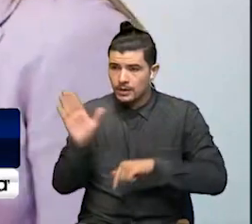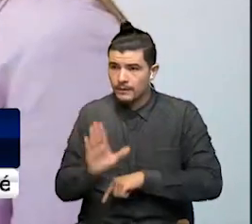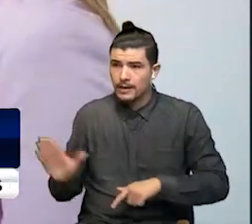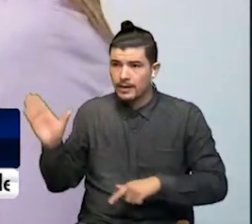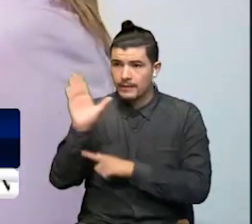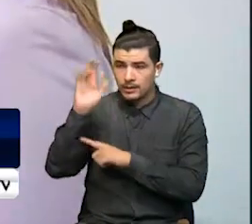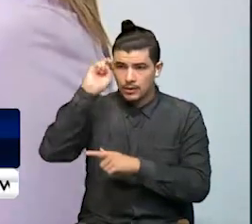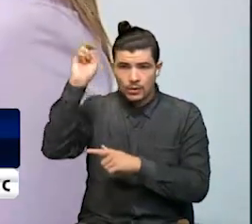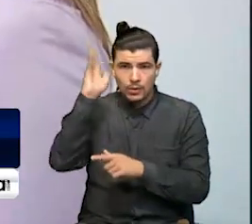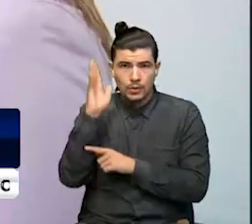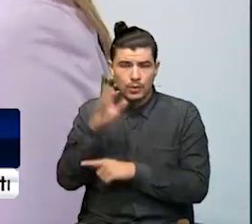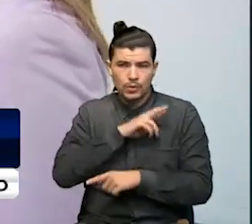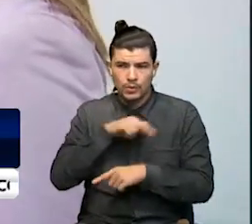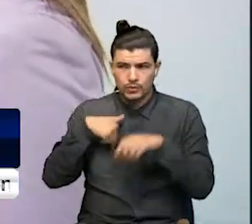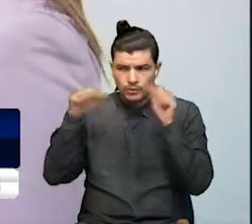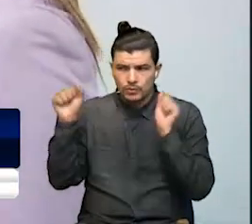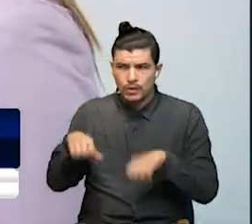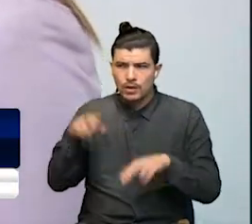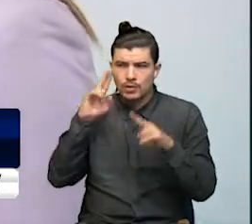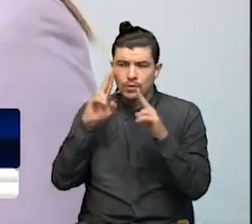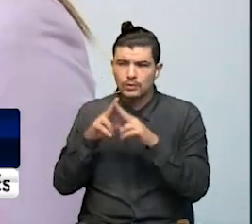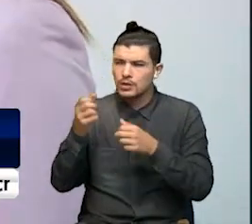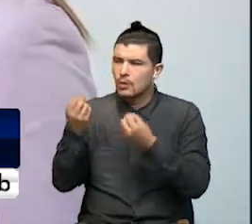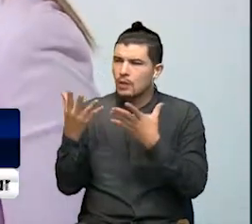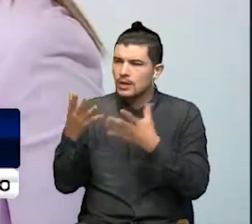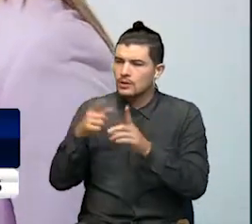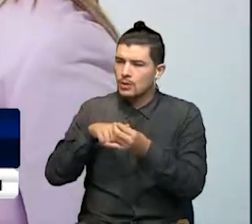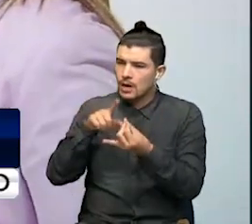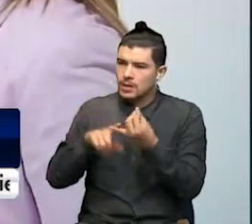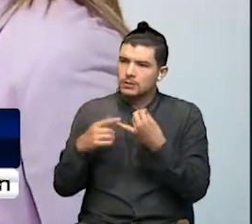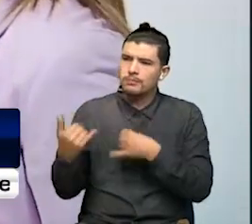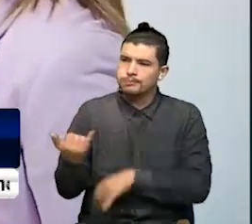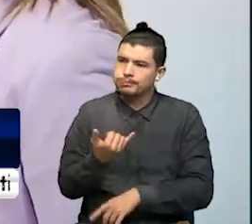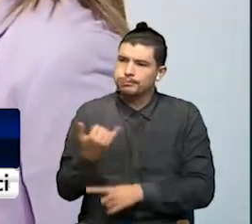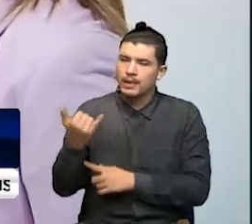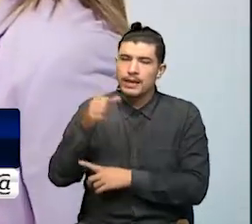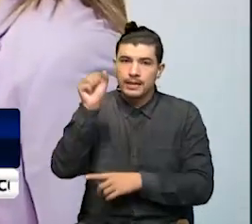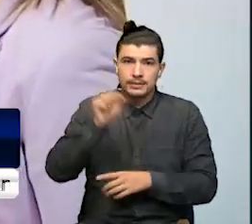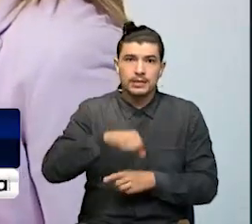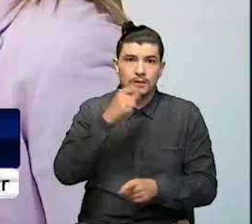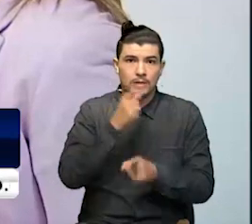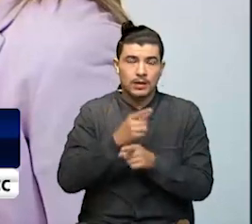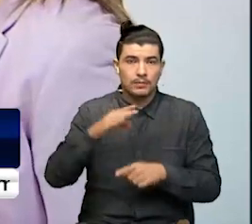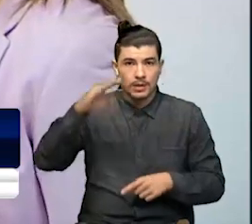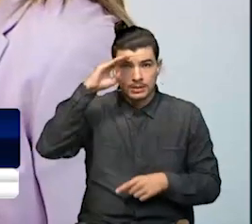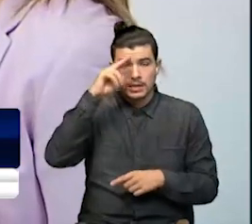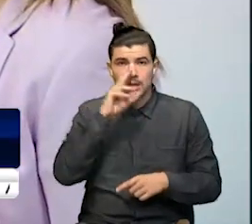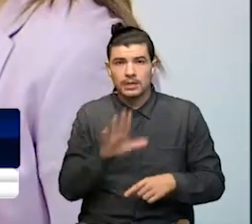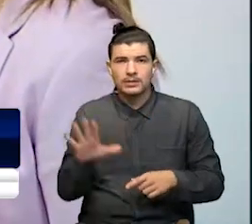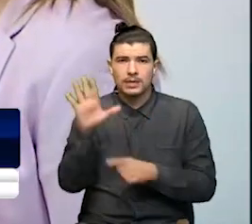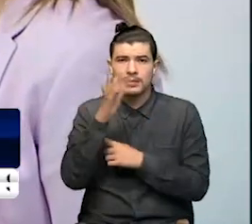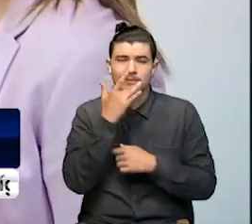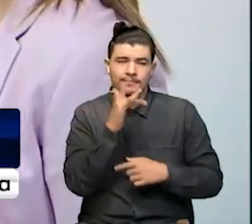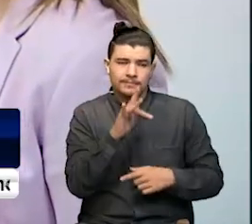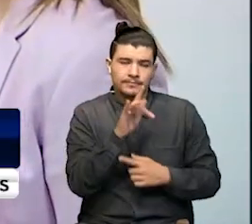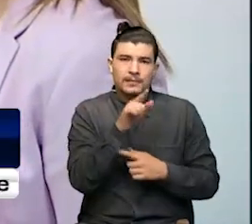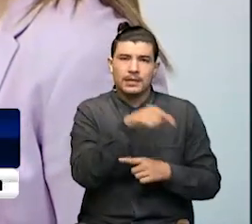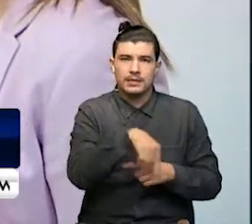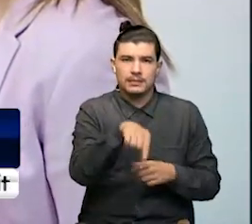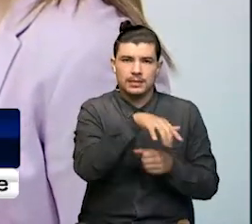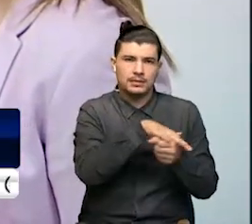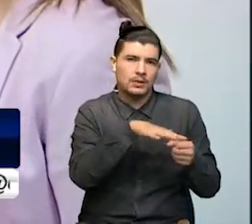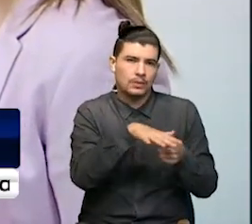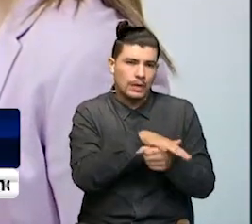santander de pronto que podamos tener conocimientos cuántos casos se han podido reid si lamentablemente la policía lamenta todos estos hechos donde hemos